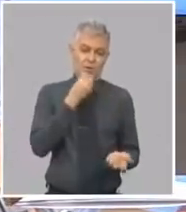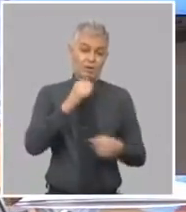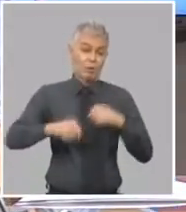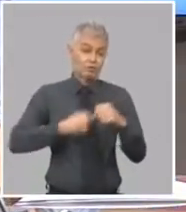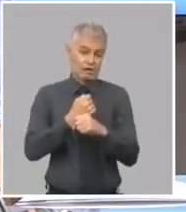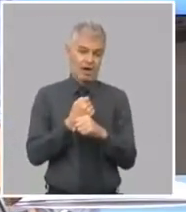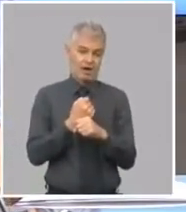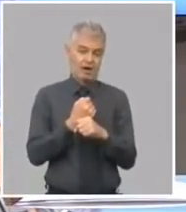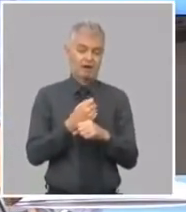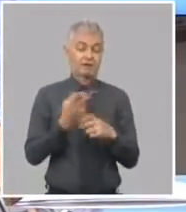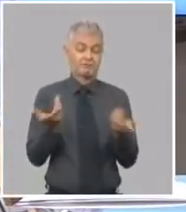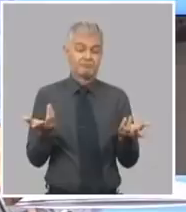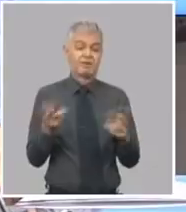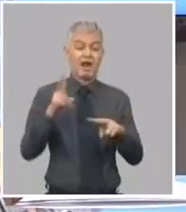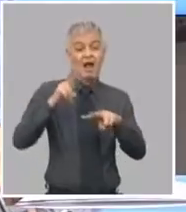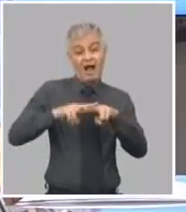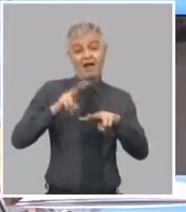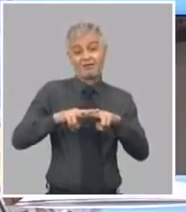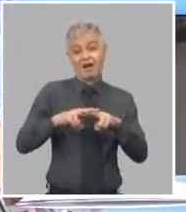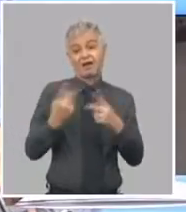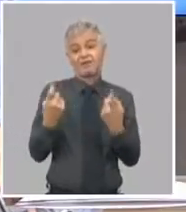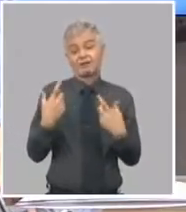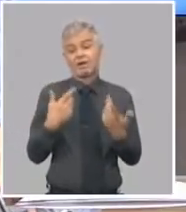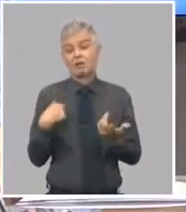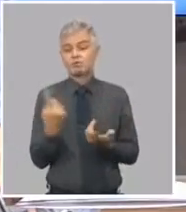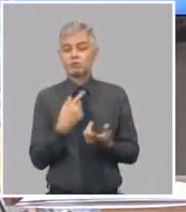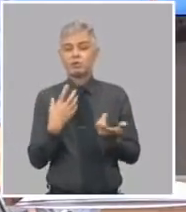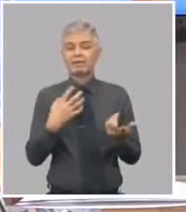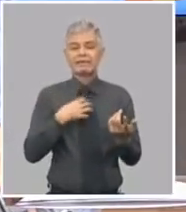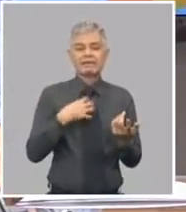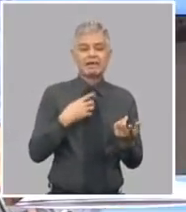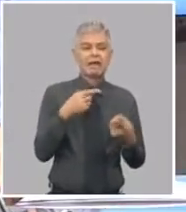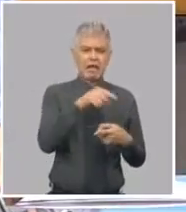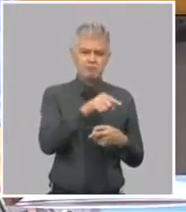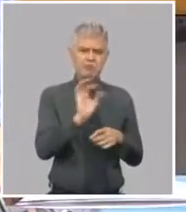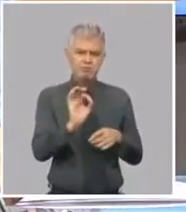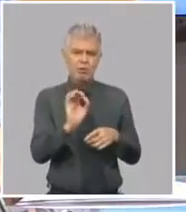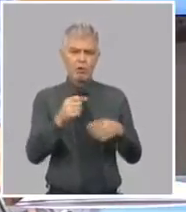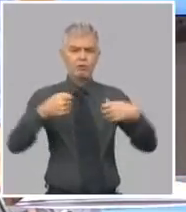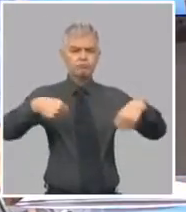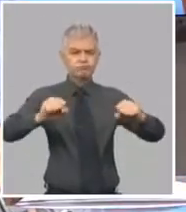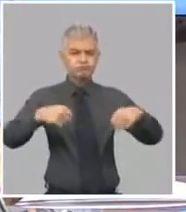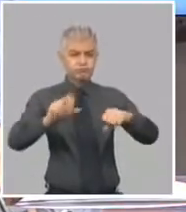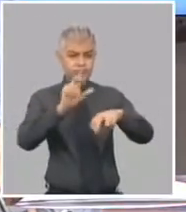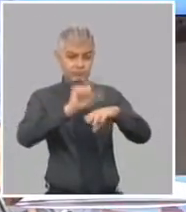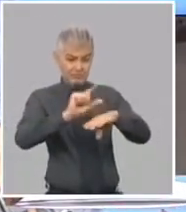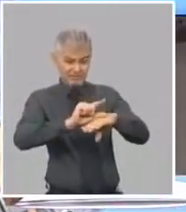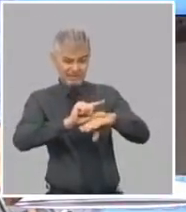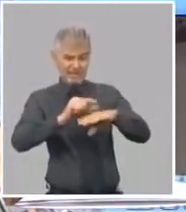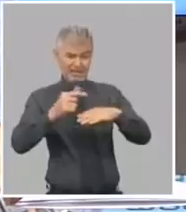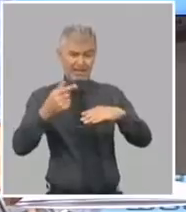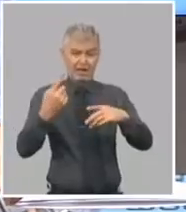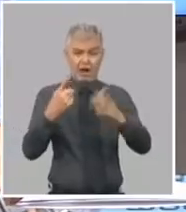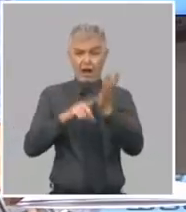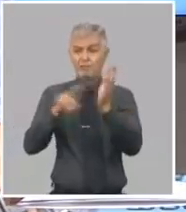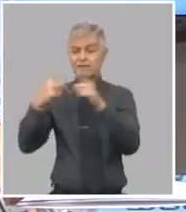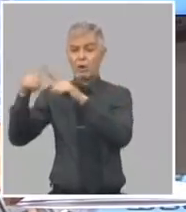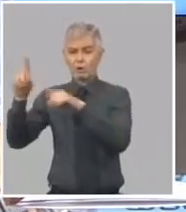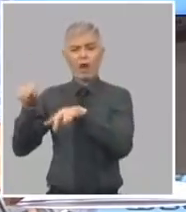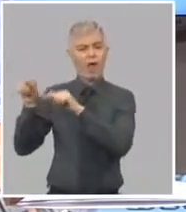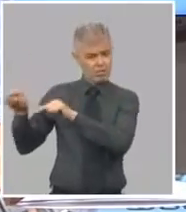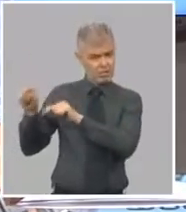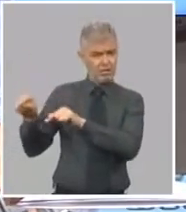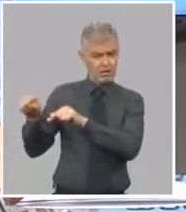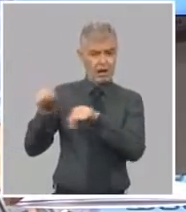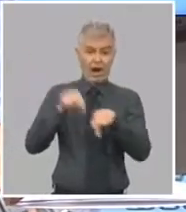La Habana nos quedaba, es decir, nosotros tenemos triciclos en casi todas las La provincias. provincia. Estos triciclos se incorporan por primera